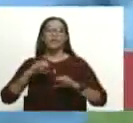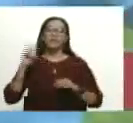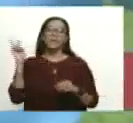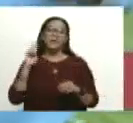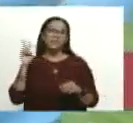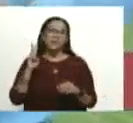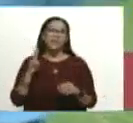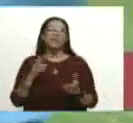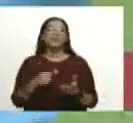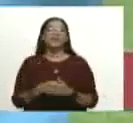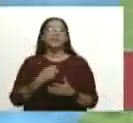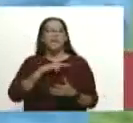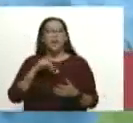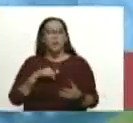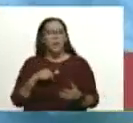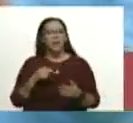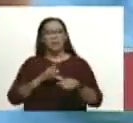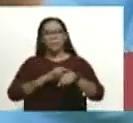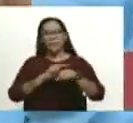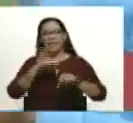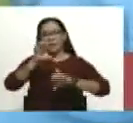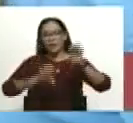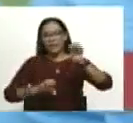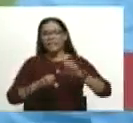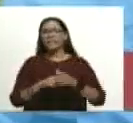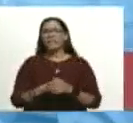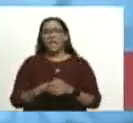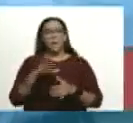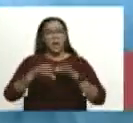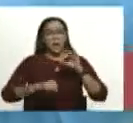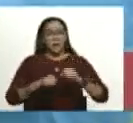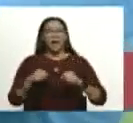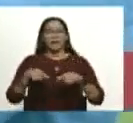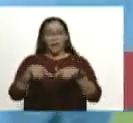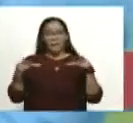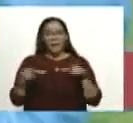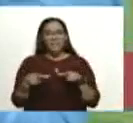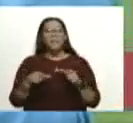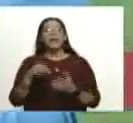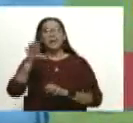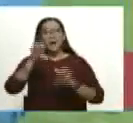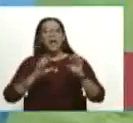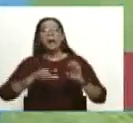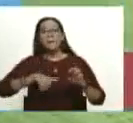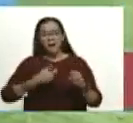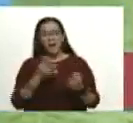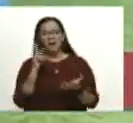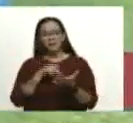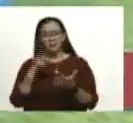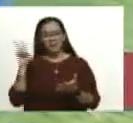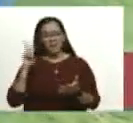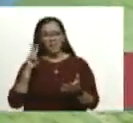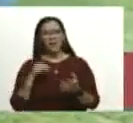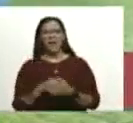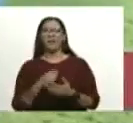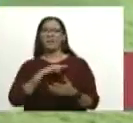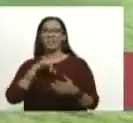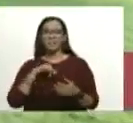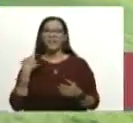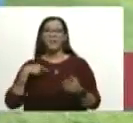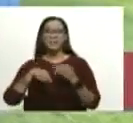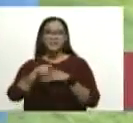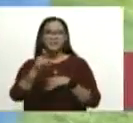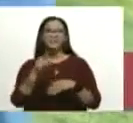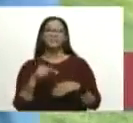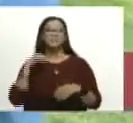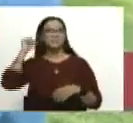capacidades técnicas de nuestros veterinarios, de nuestros nutricionistas, les hemos mostrado estos espacios. Para que esos animales pudiesen llegar aquí a Venezuela, nosotros tuvimos que mandar una serie